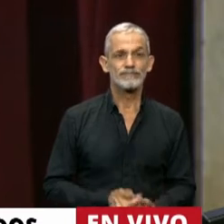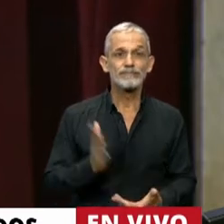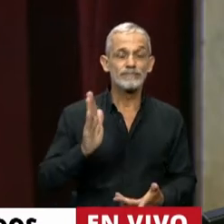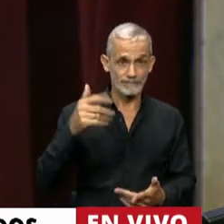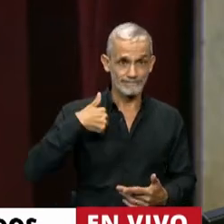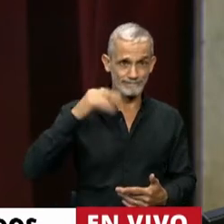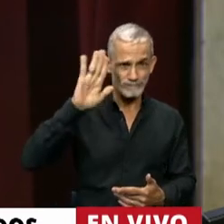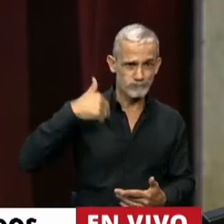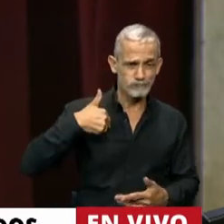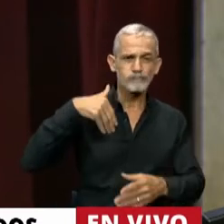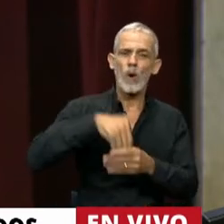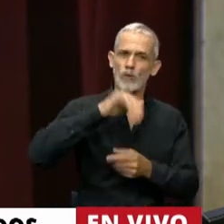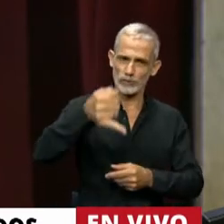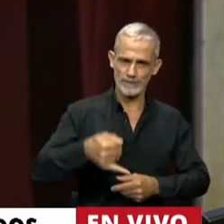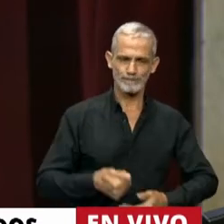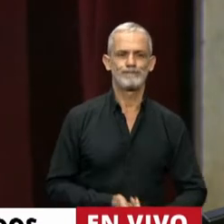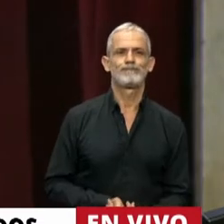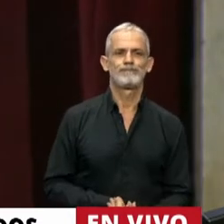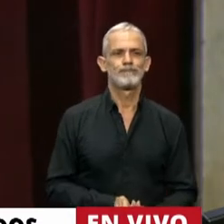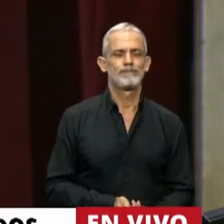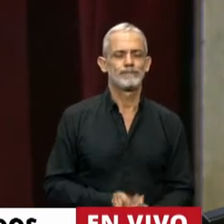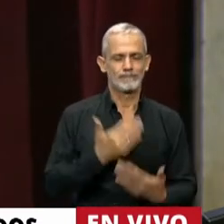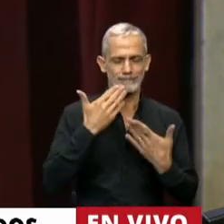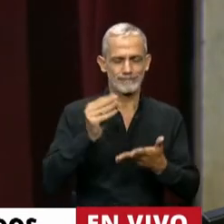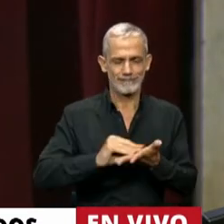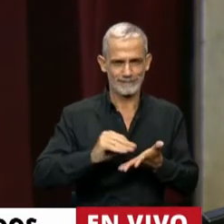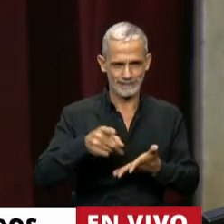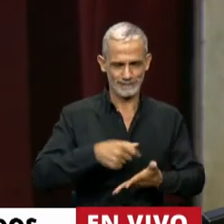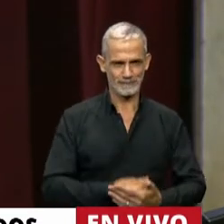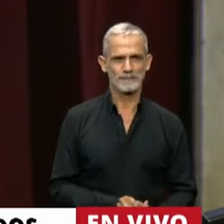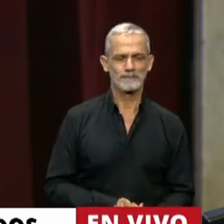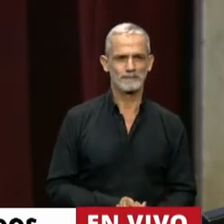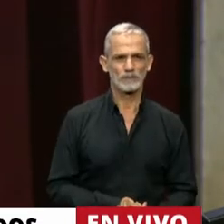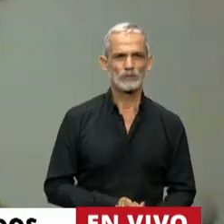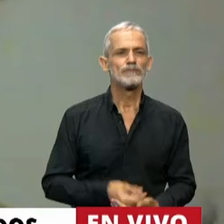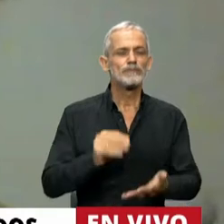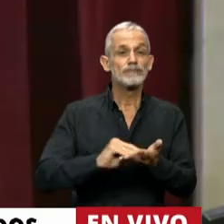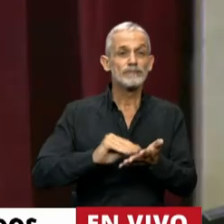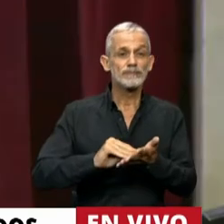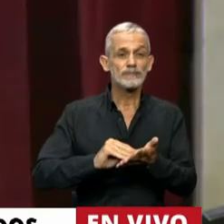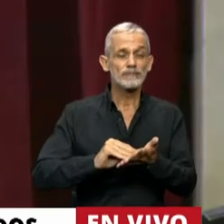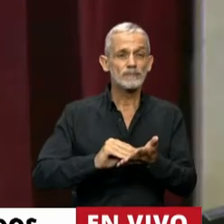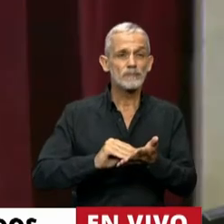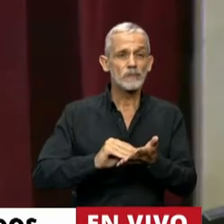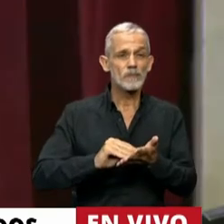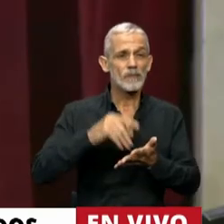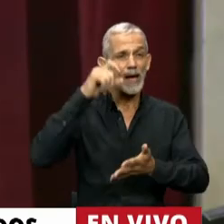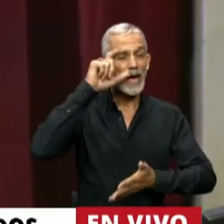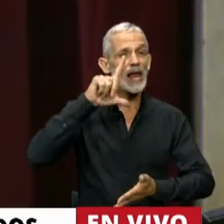Señor presidente, positivo. Gracias, diputada. Diputada Elda